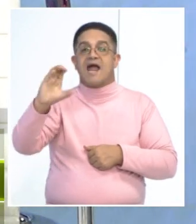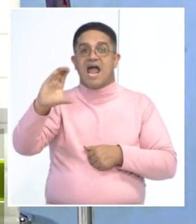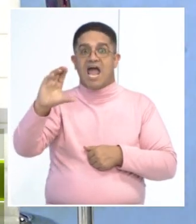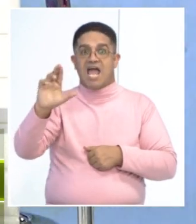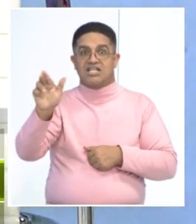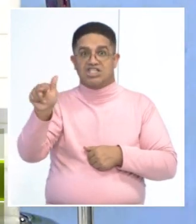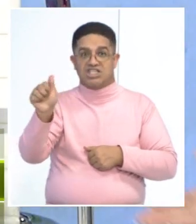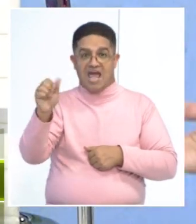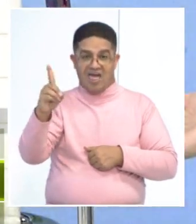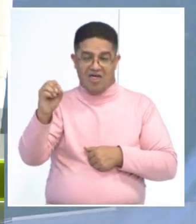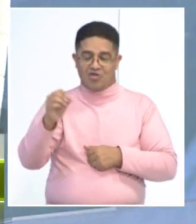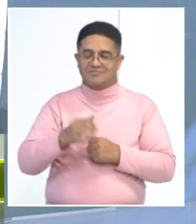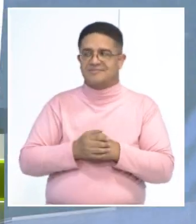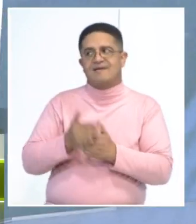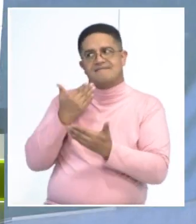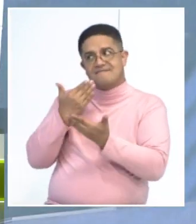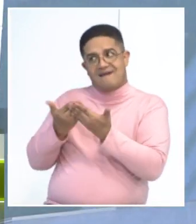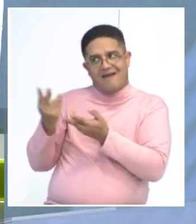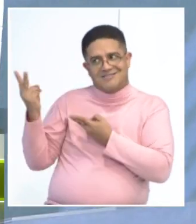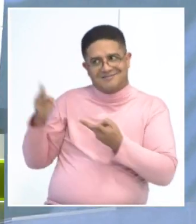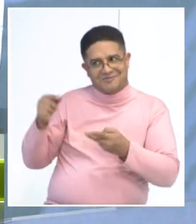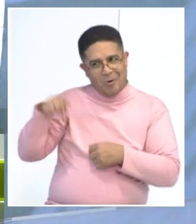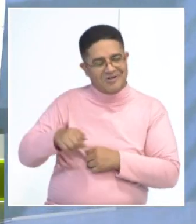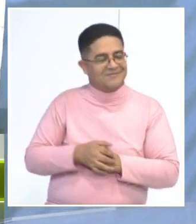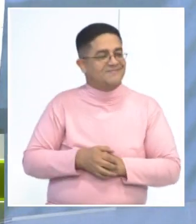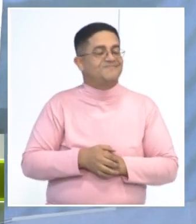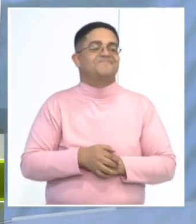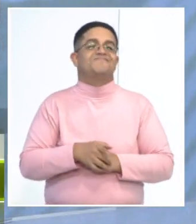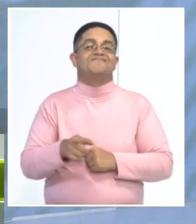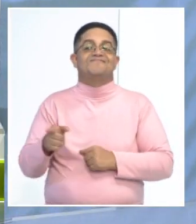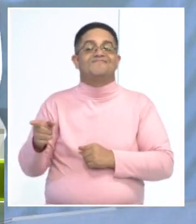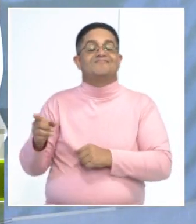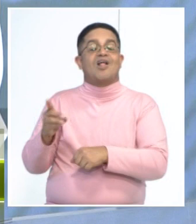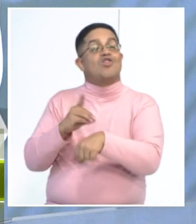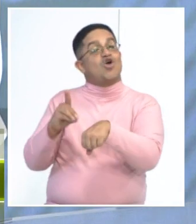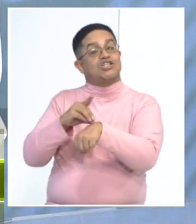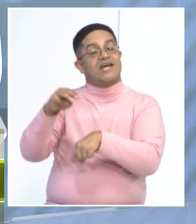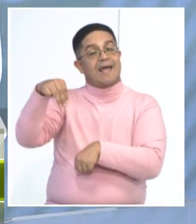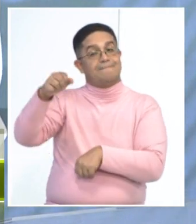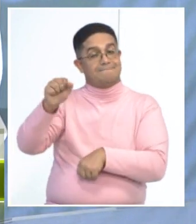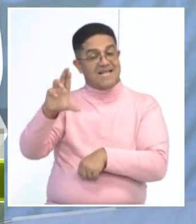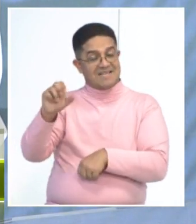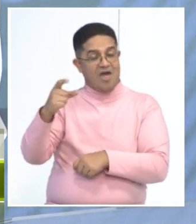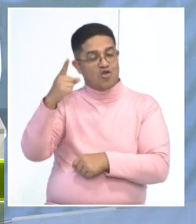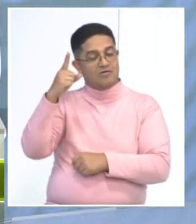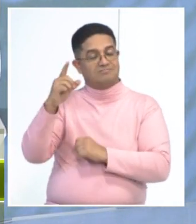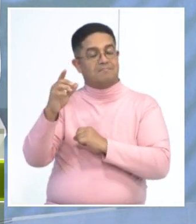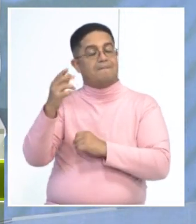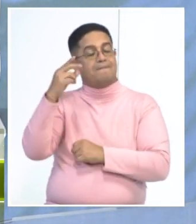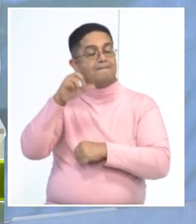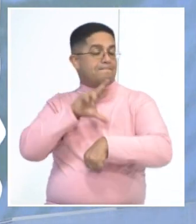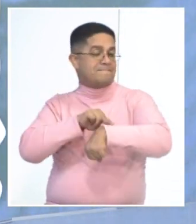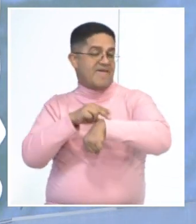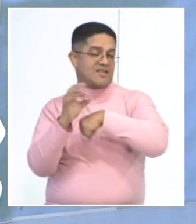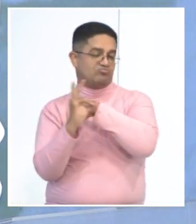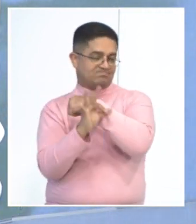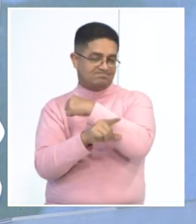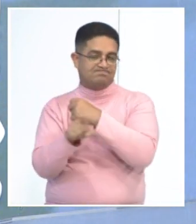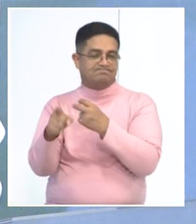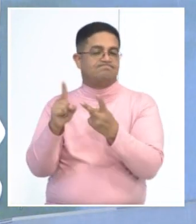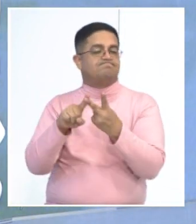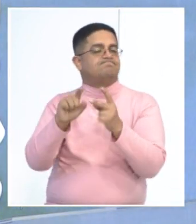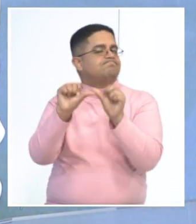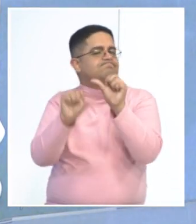todas las redes. Gracias por acompañarnos hoy. Gracias. Estuvimos hablando con Ezequiel Machado, médico psiquiatra. Estuvimos hablando sobre salud mental.